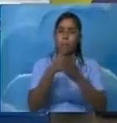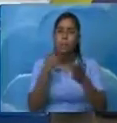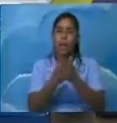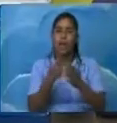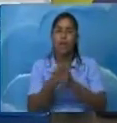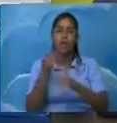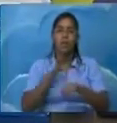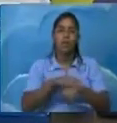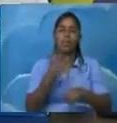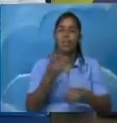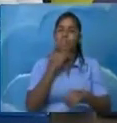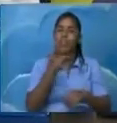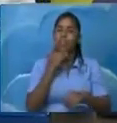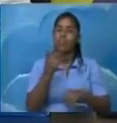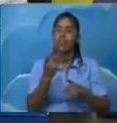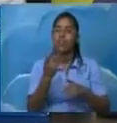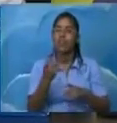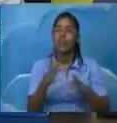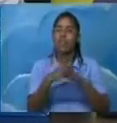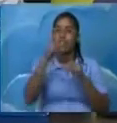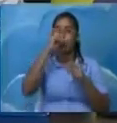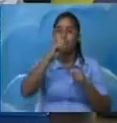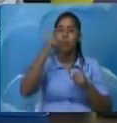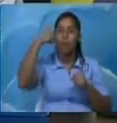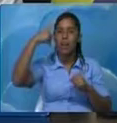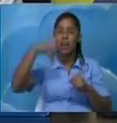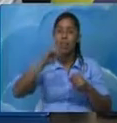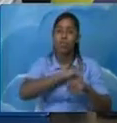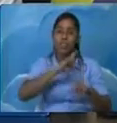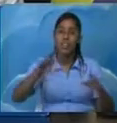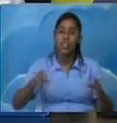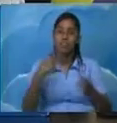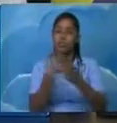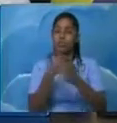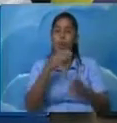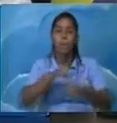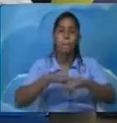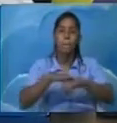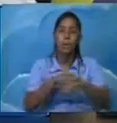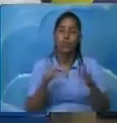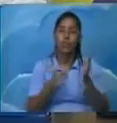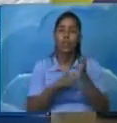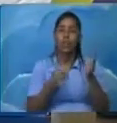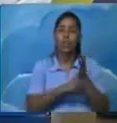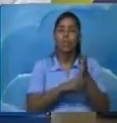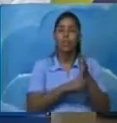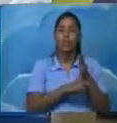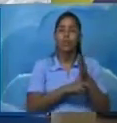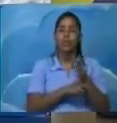ya faltan 2 años para el año de remisión donde me van a perdonar la deuda.